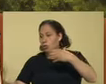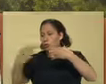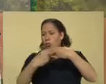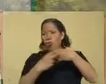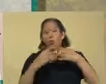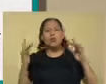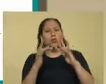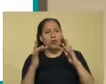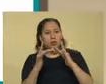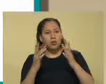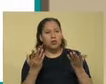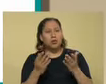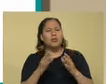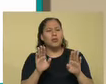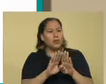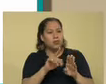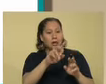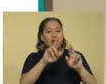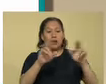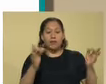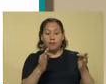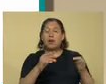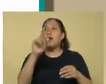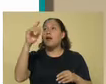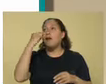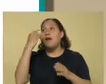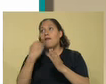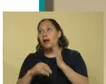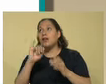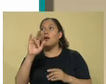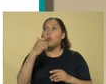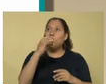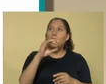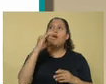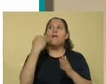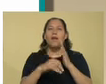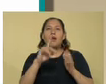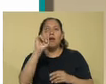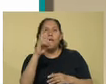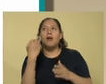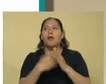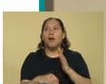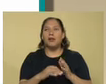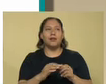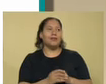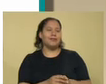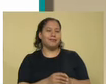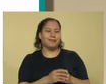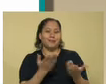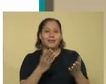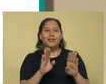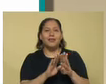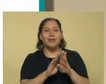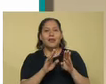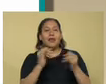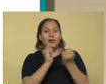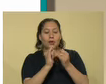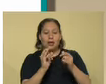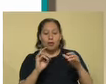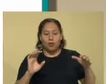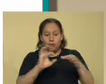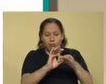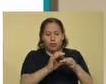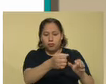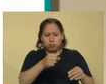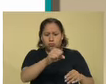platicado. El refrigerador te dice, oye, te falta un poco de jugo, oye, te falta un poco de leche. Le puedes activar también incluso el candado y